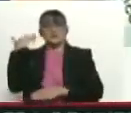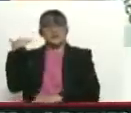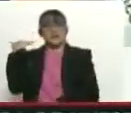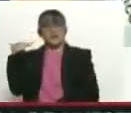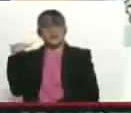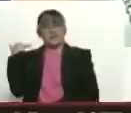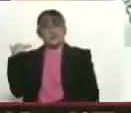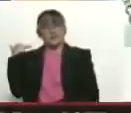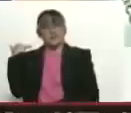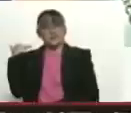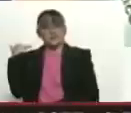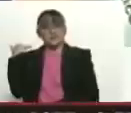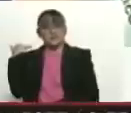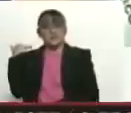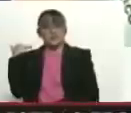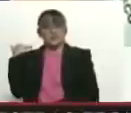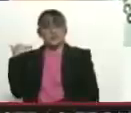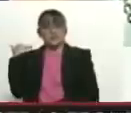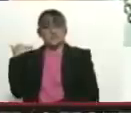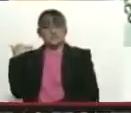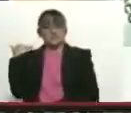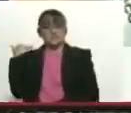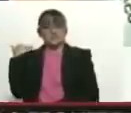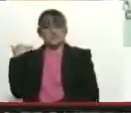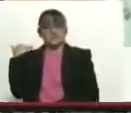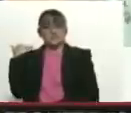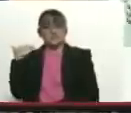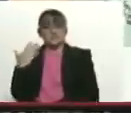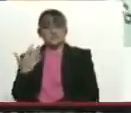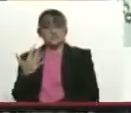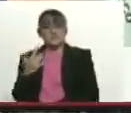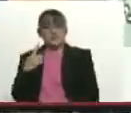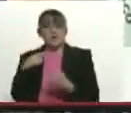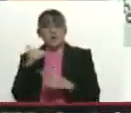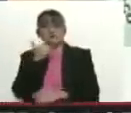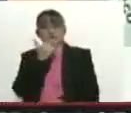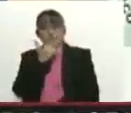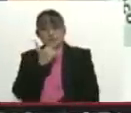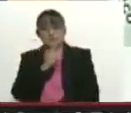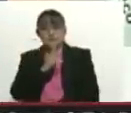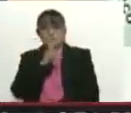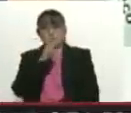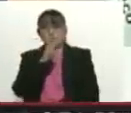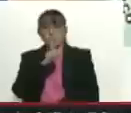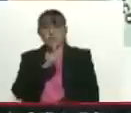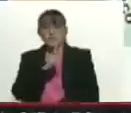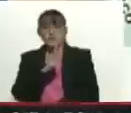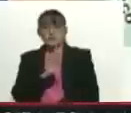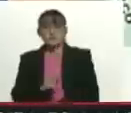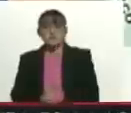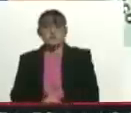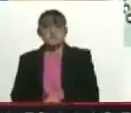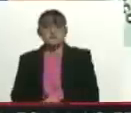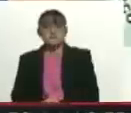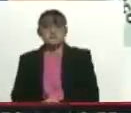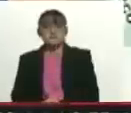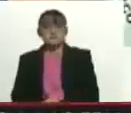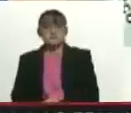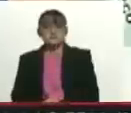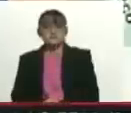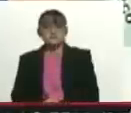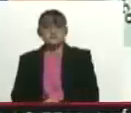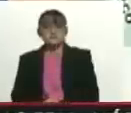con simple y llanamente consecuencias letales. ¿Quién no